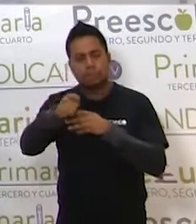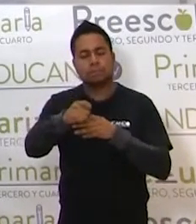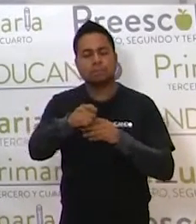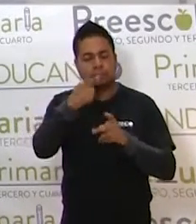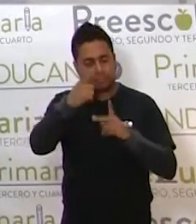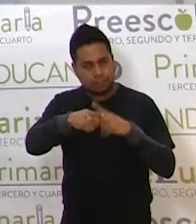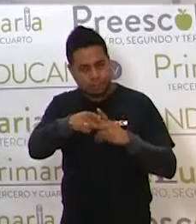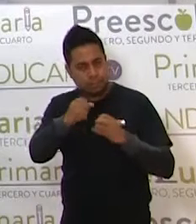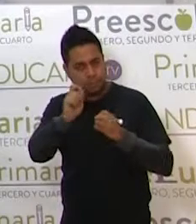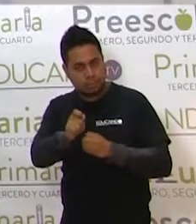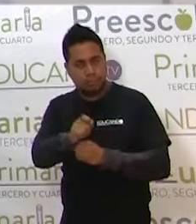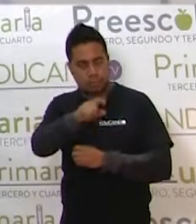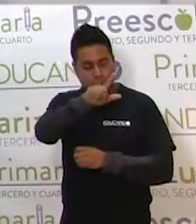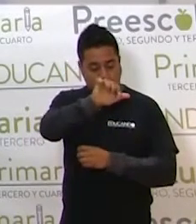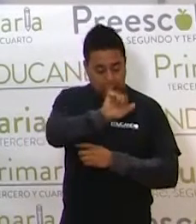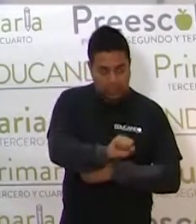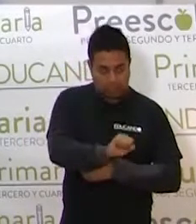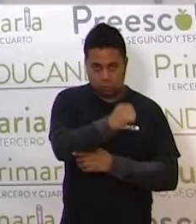1